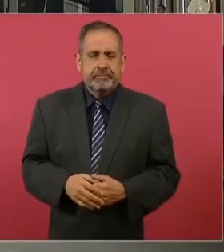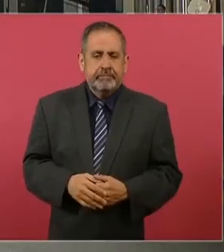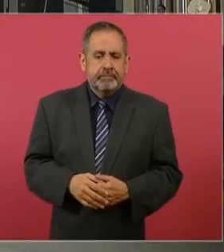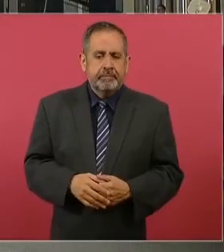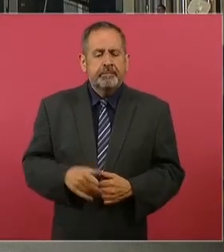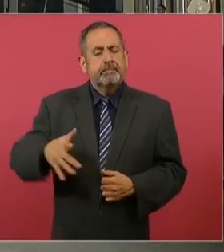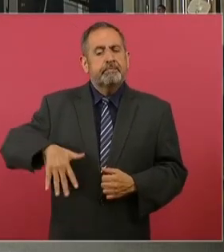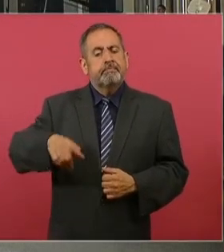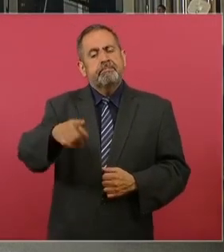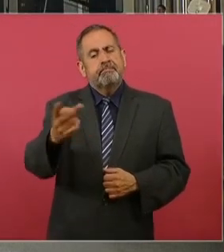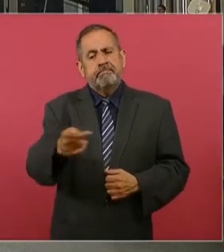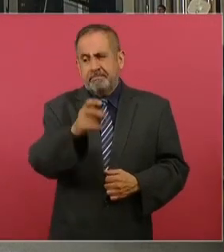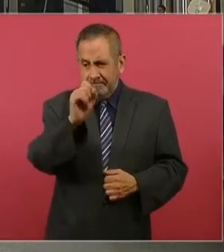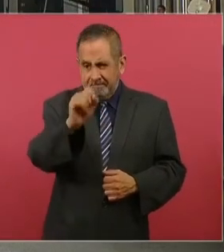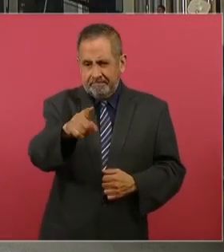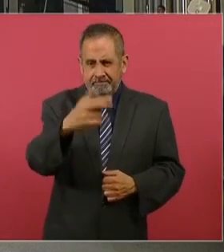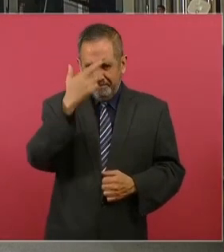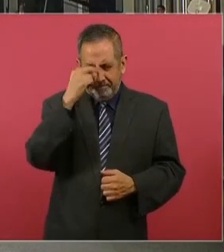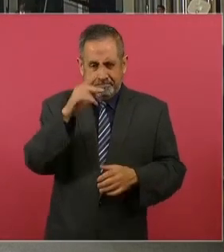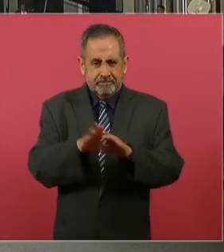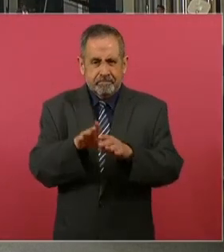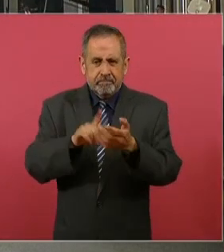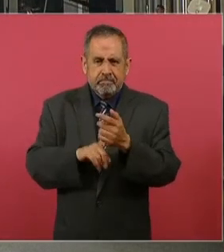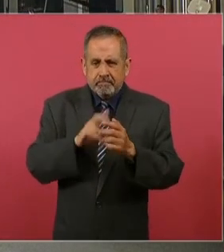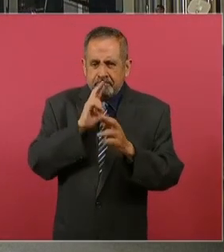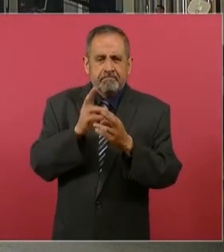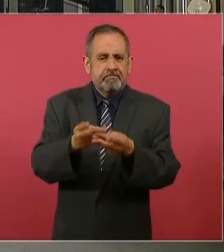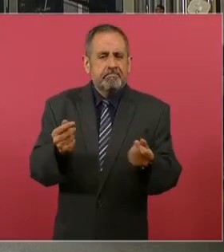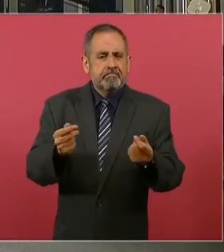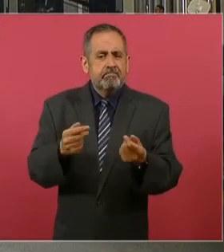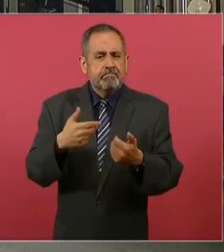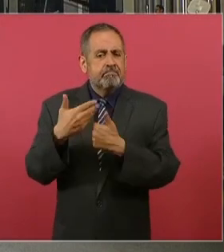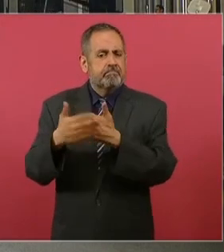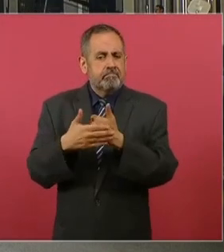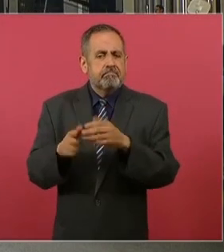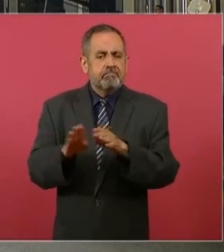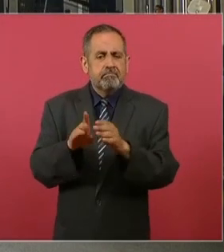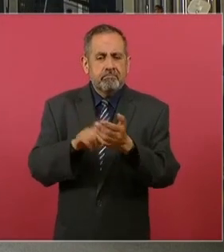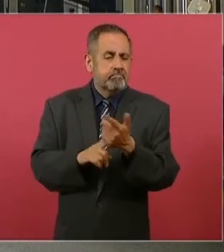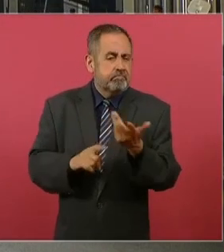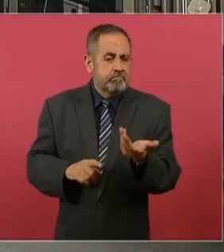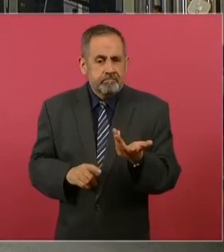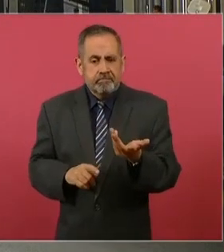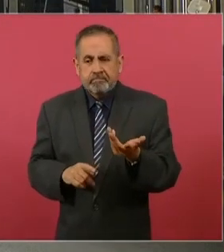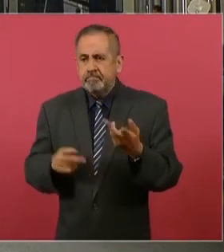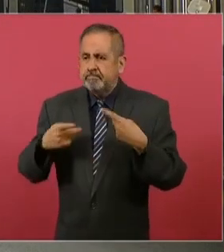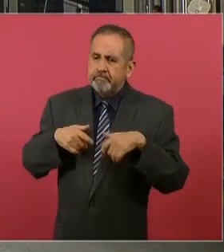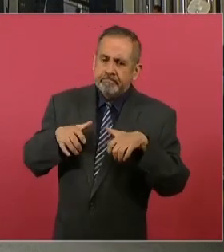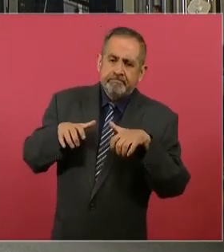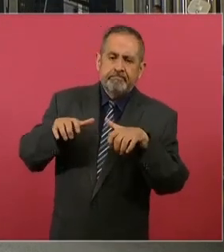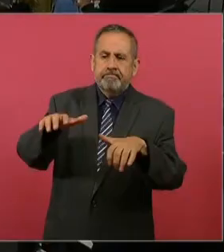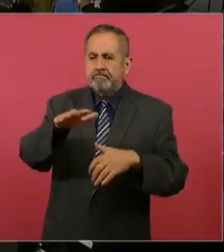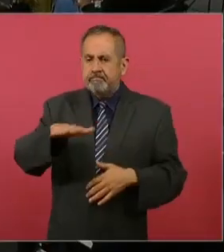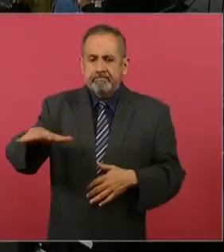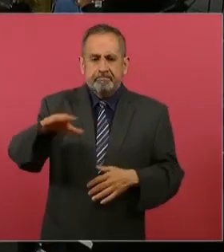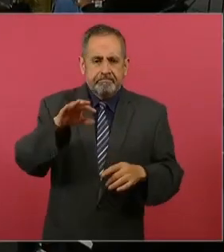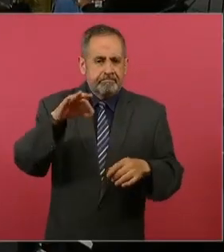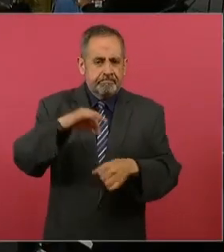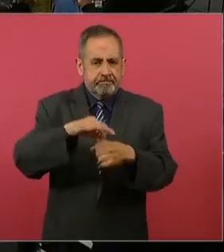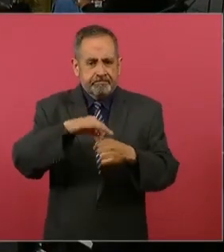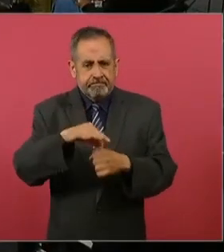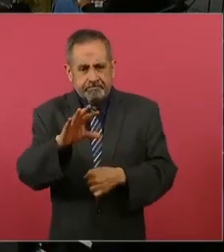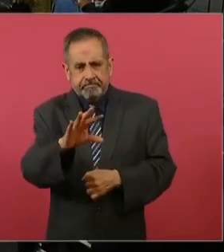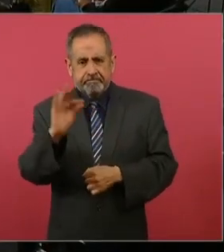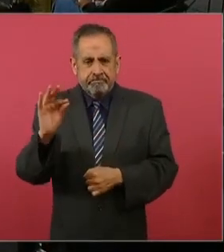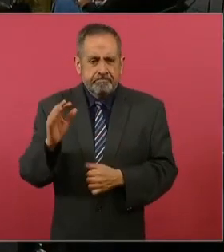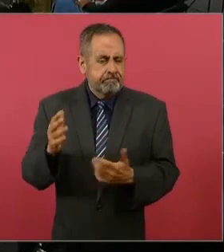usted ha mencionado que debe de resolverse la situación en un campo, pues entre la población, que sea la que elija, si